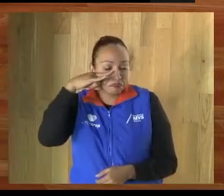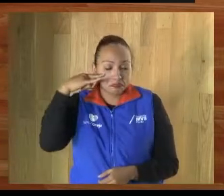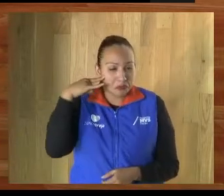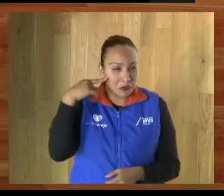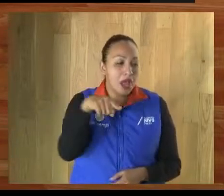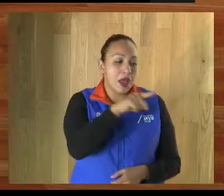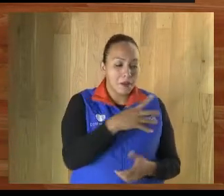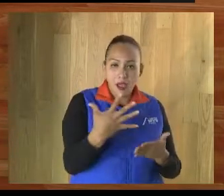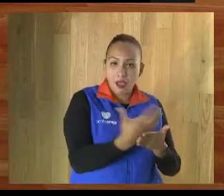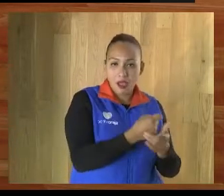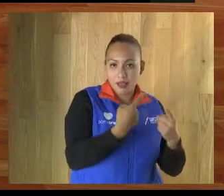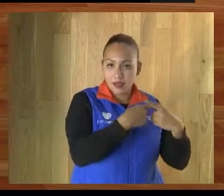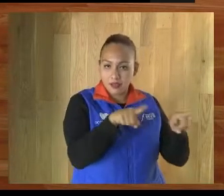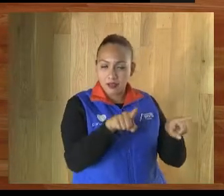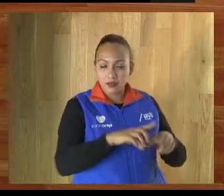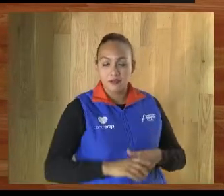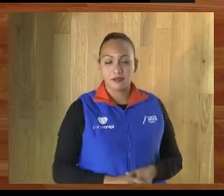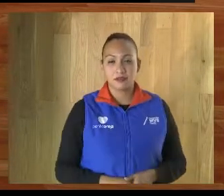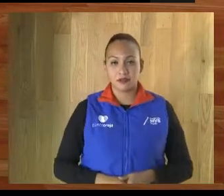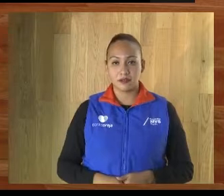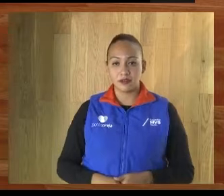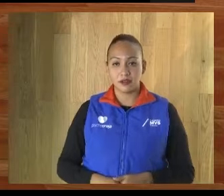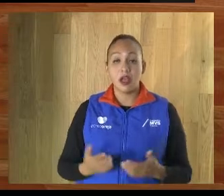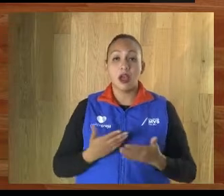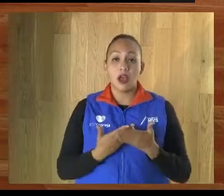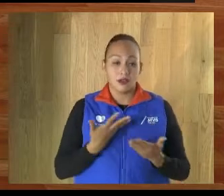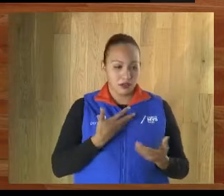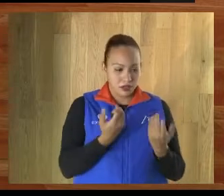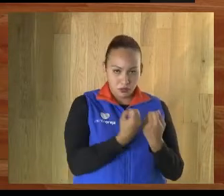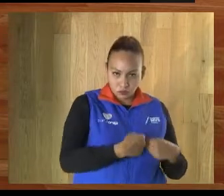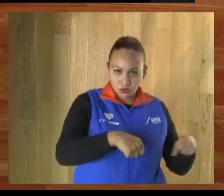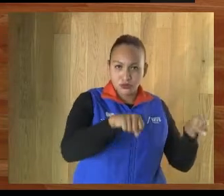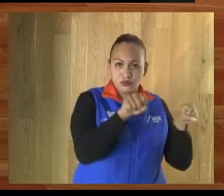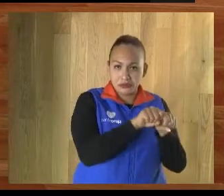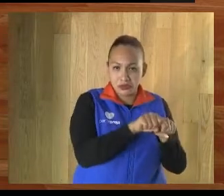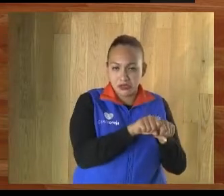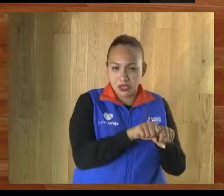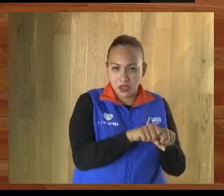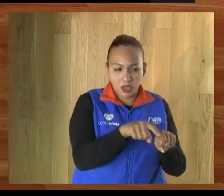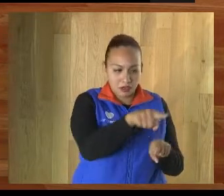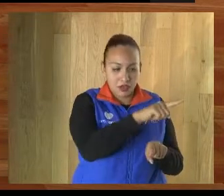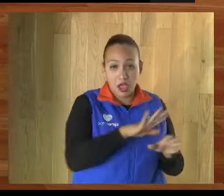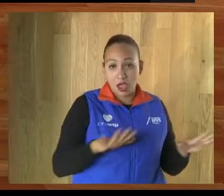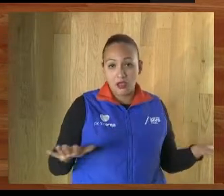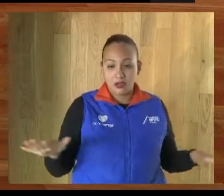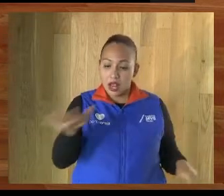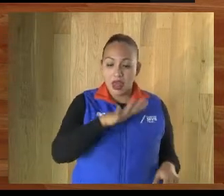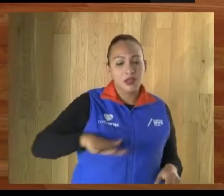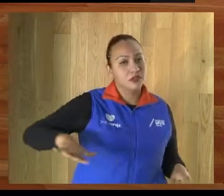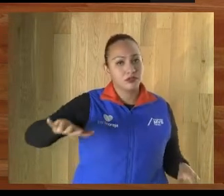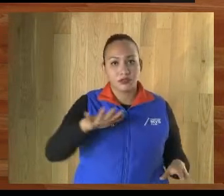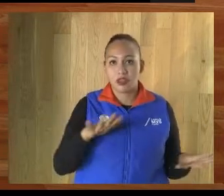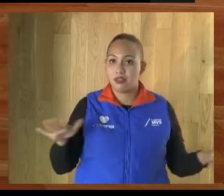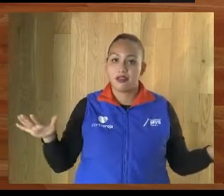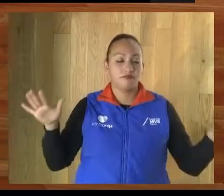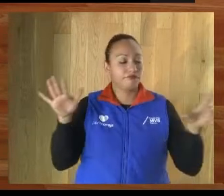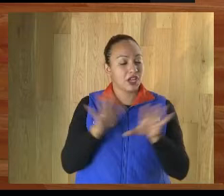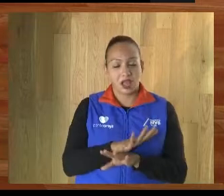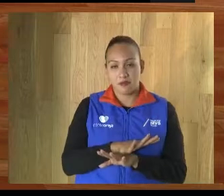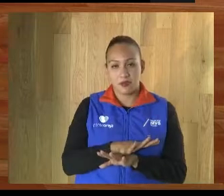Además, tenemos también pues, una sociedad que ha cambiado, que está cambiando, que está influida